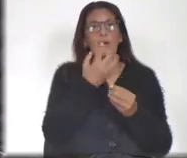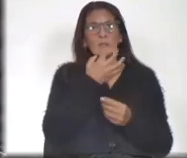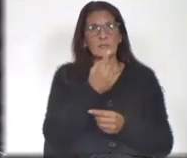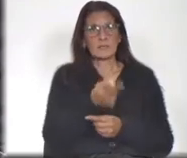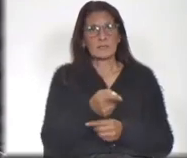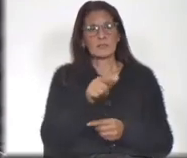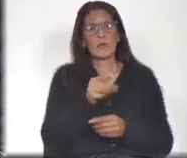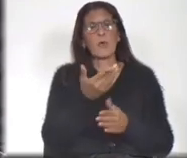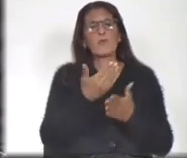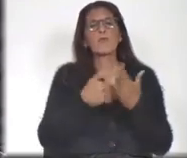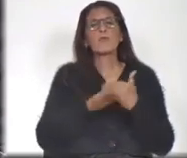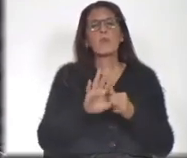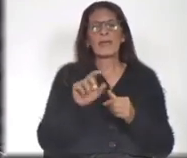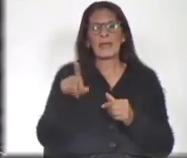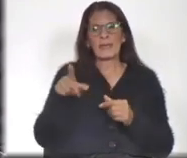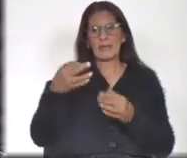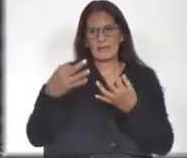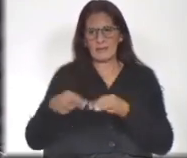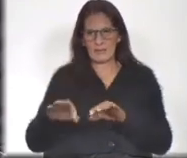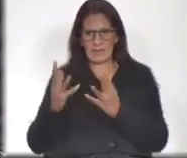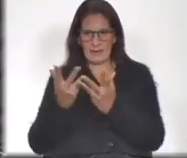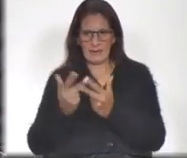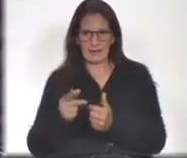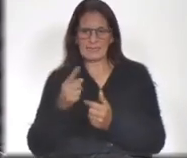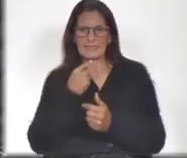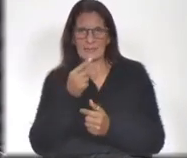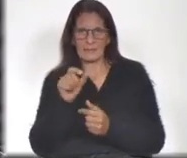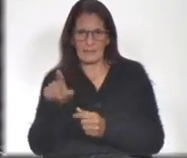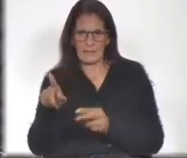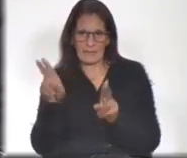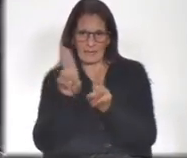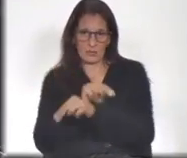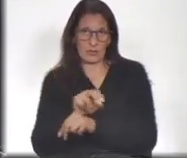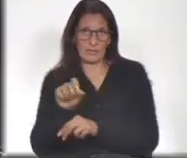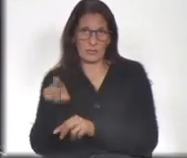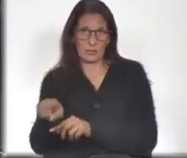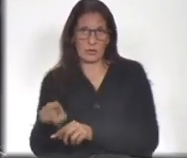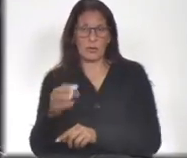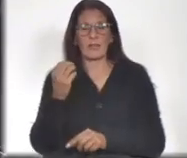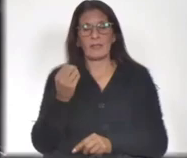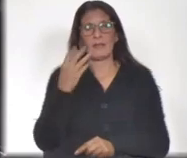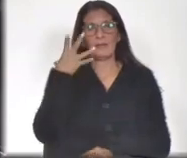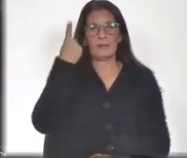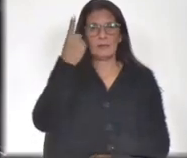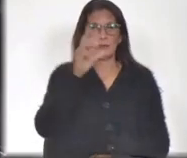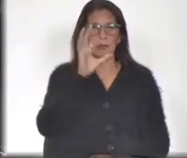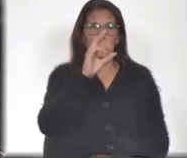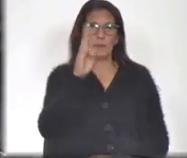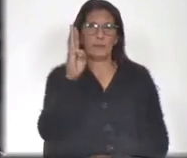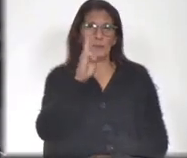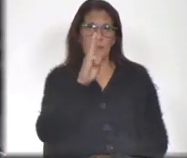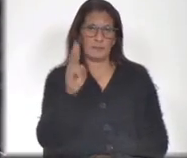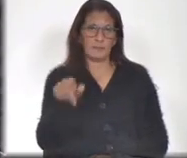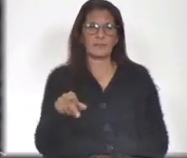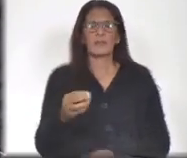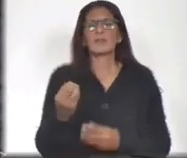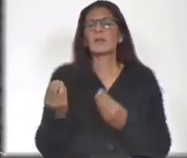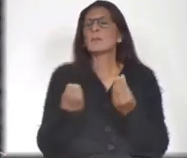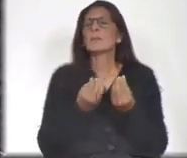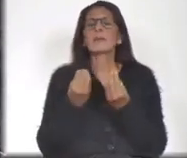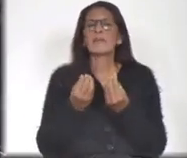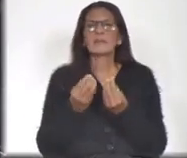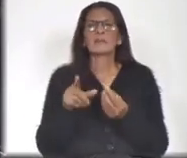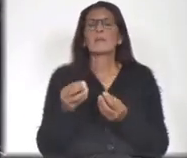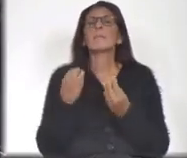fue inconveniente, el haber dado esta exoneración al director de la OPP, el señor Alfi. ¿Qué es? ¿Para